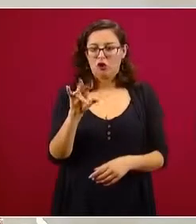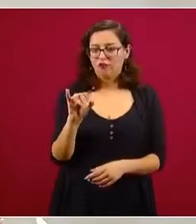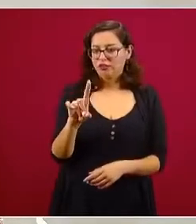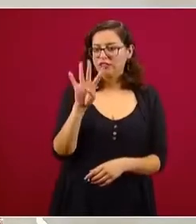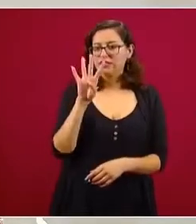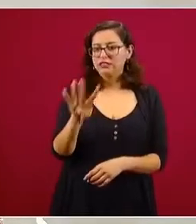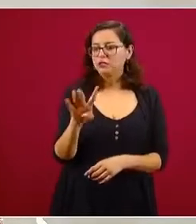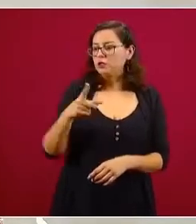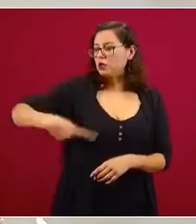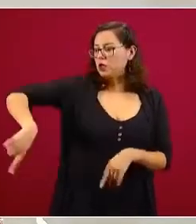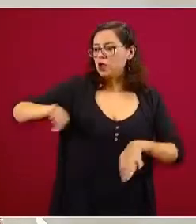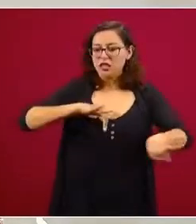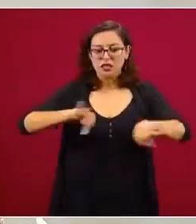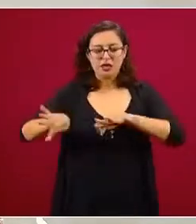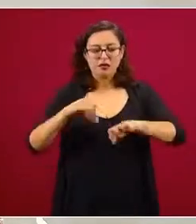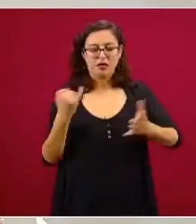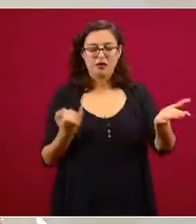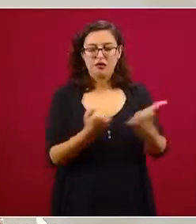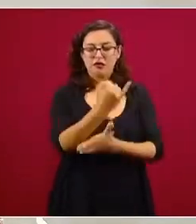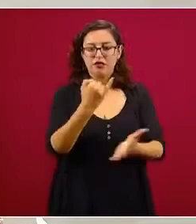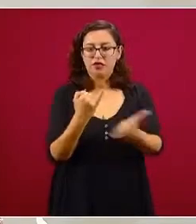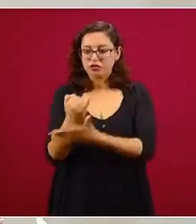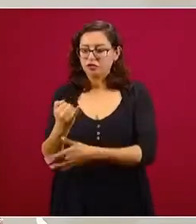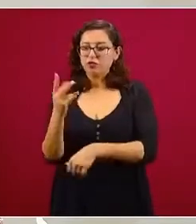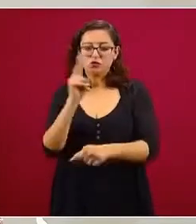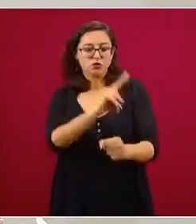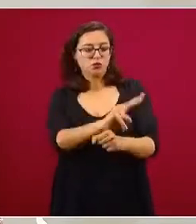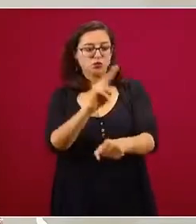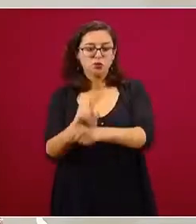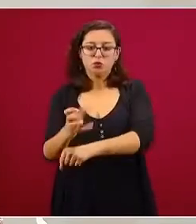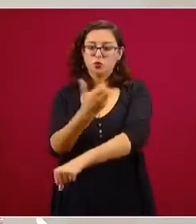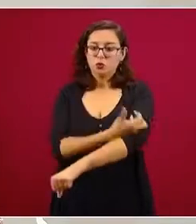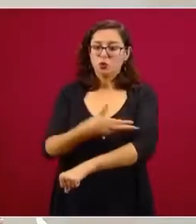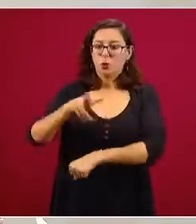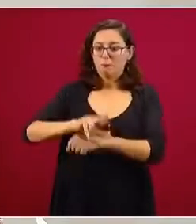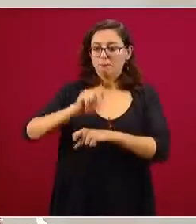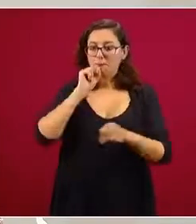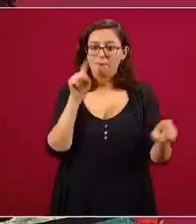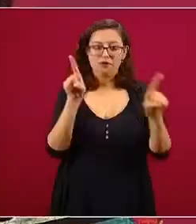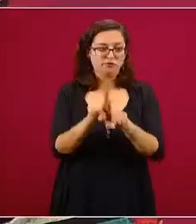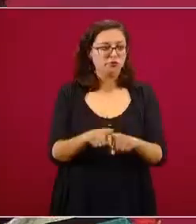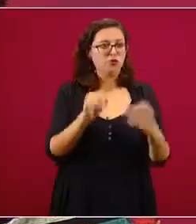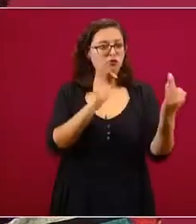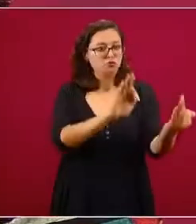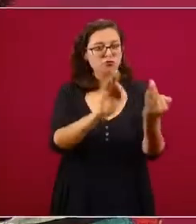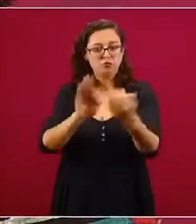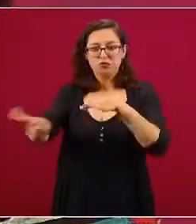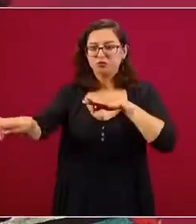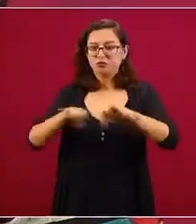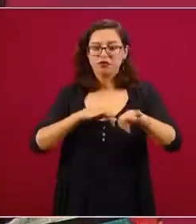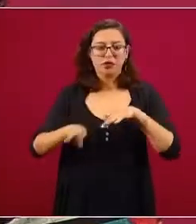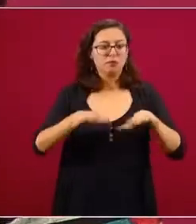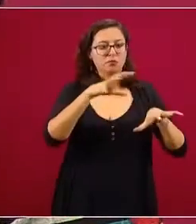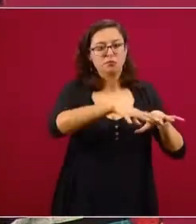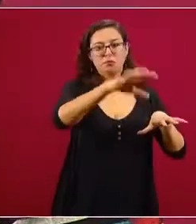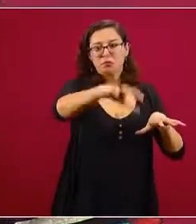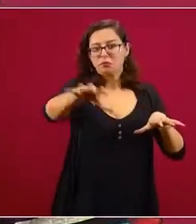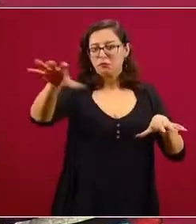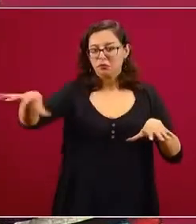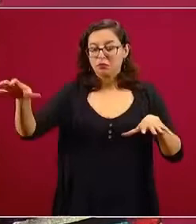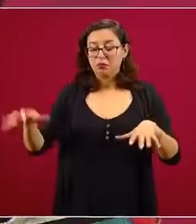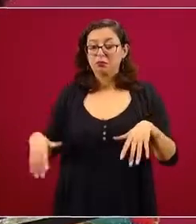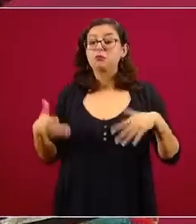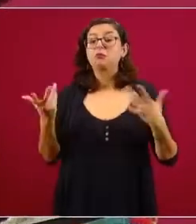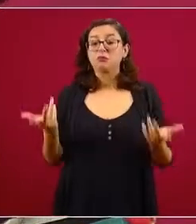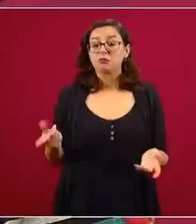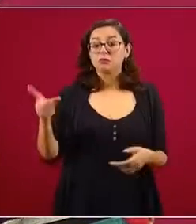de decisiones, de supervisión, coordinación y trabajo directo en diferentes ámbitos de trabajo.